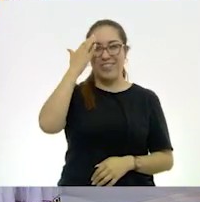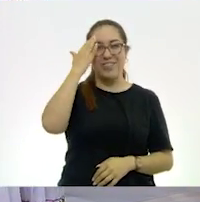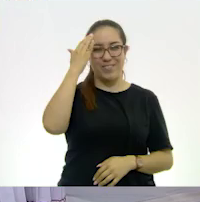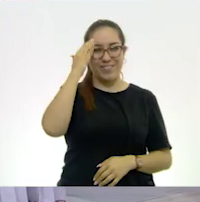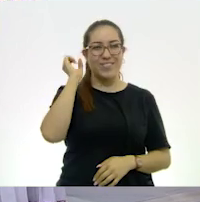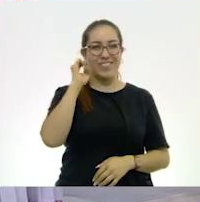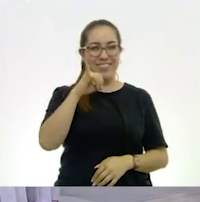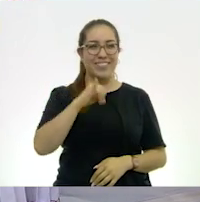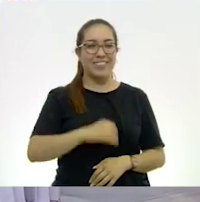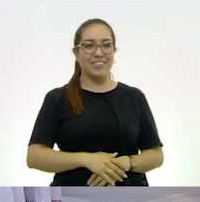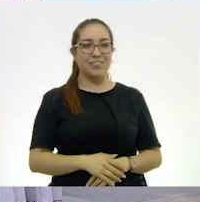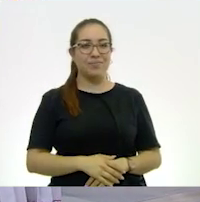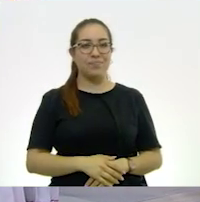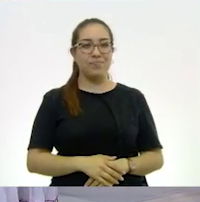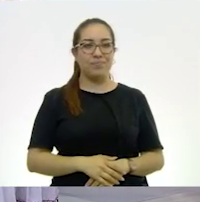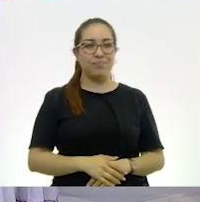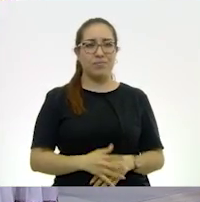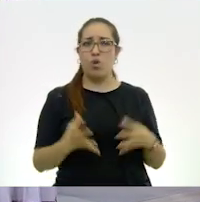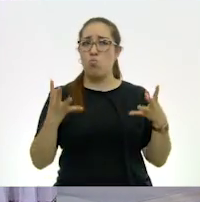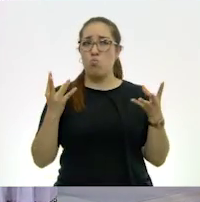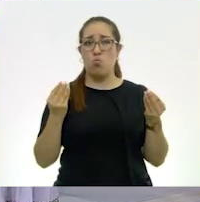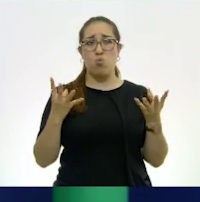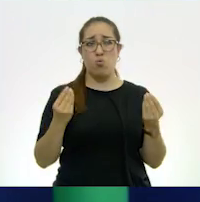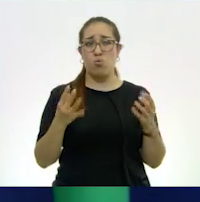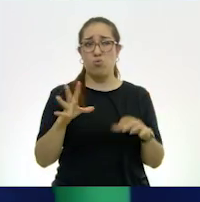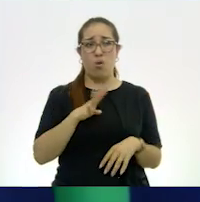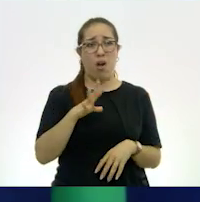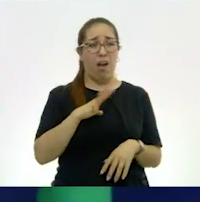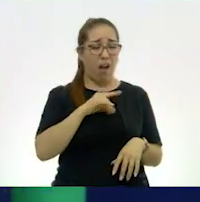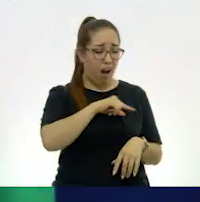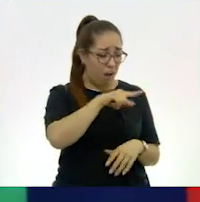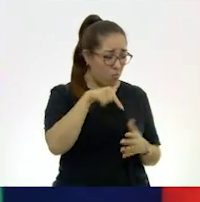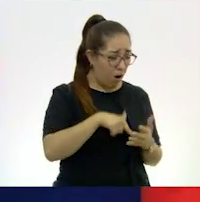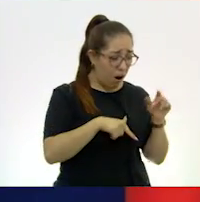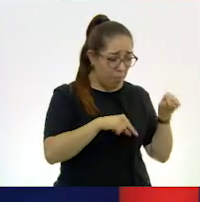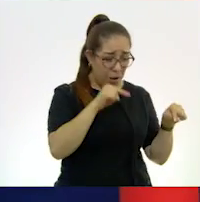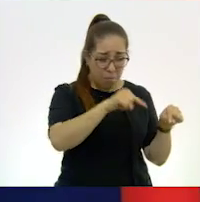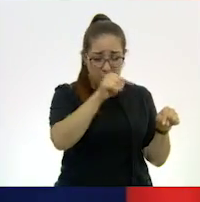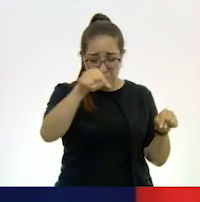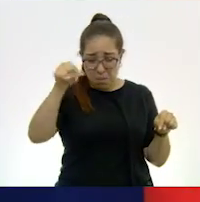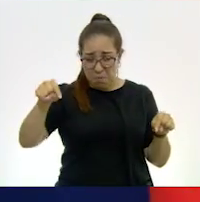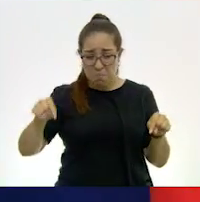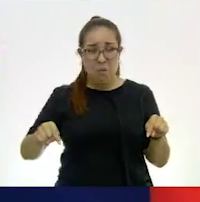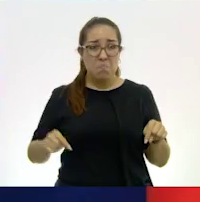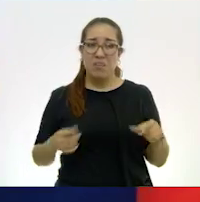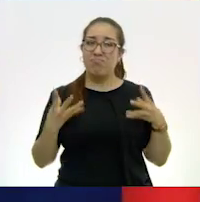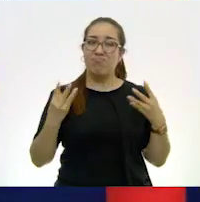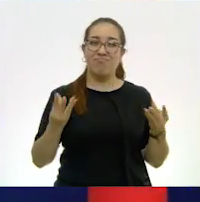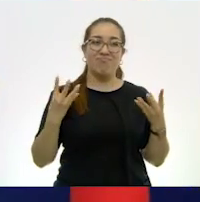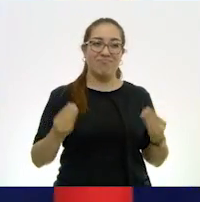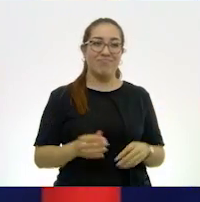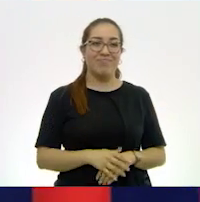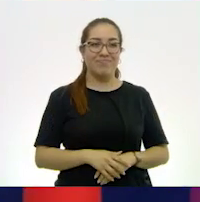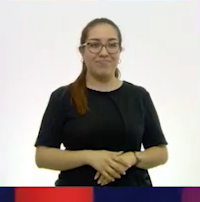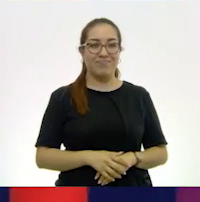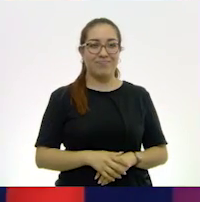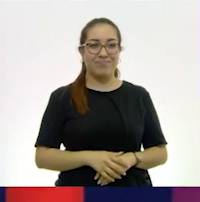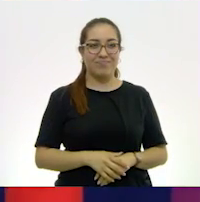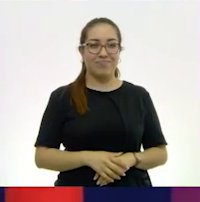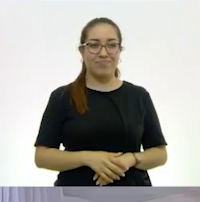en muchos, muchos lugares. Sí, de hecho está por muchos lugares. Es muy silvestre, Aníbal. Ah, con